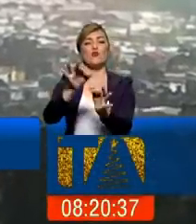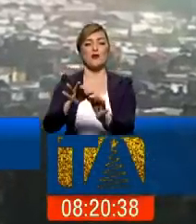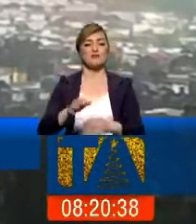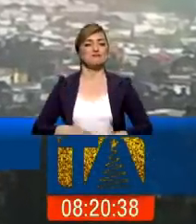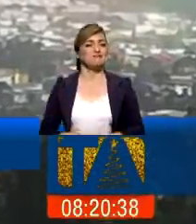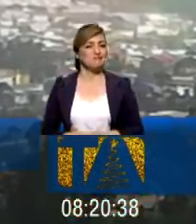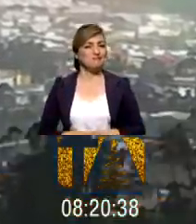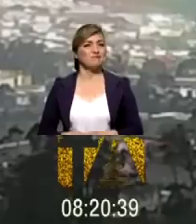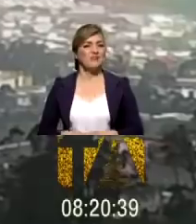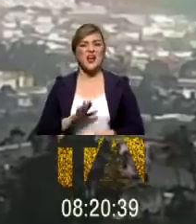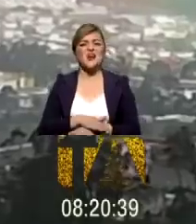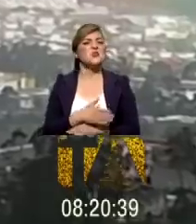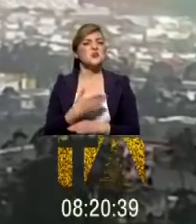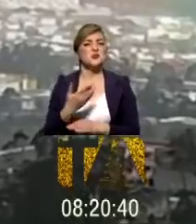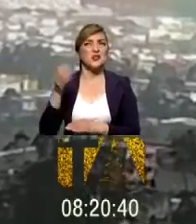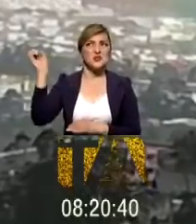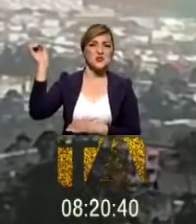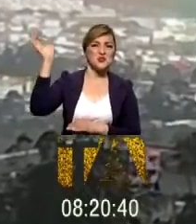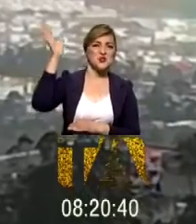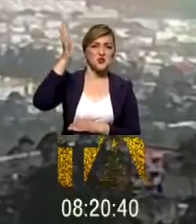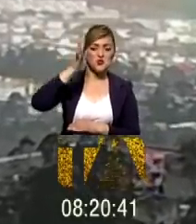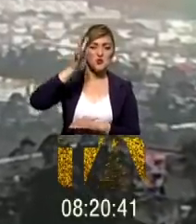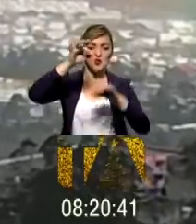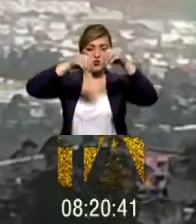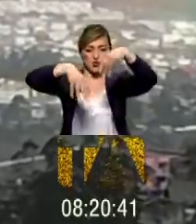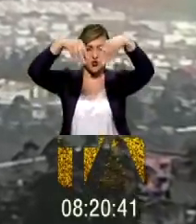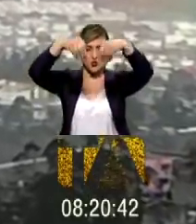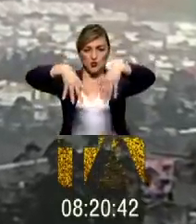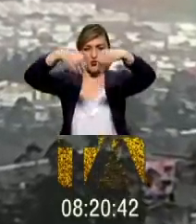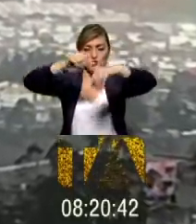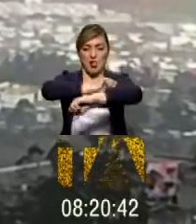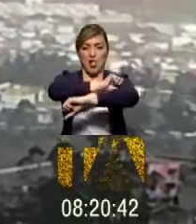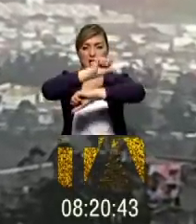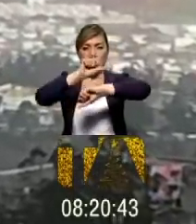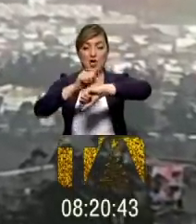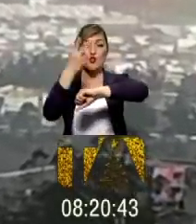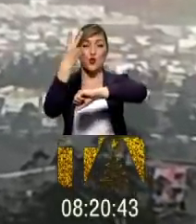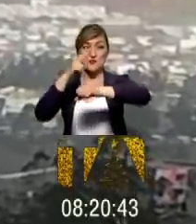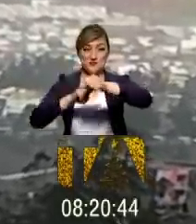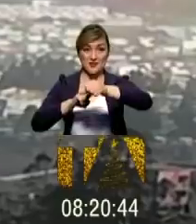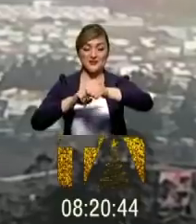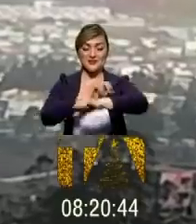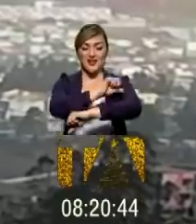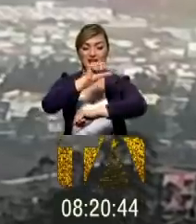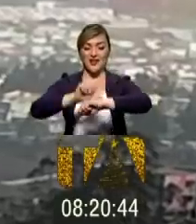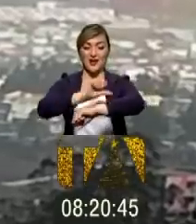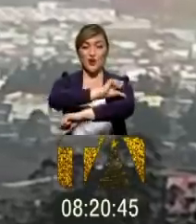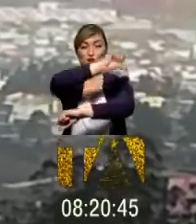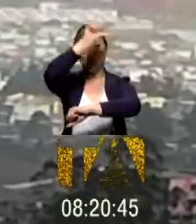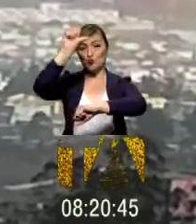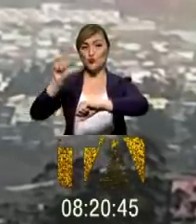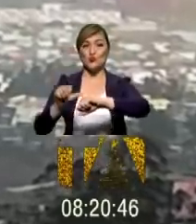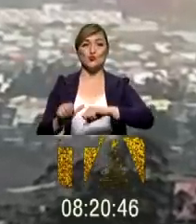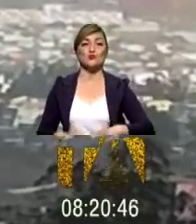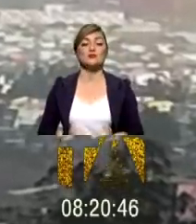Este fenómeno se produce porque la luz puede reflejarse más de una vez en las gotas de lluvia, formando un arco iris secundario que aparece rodeando